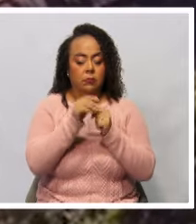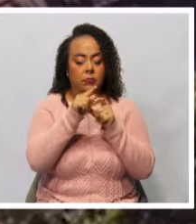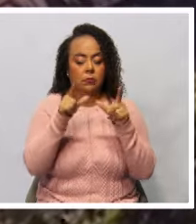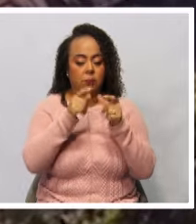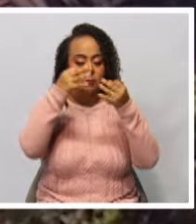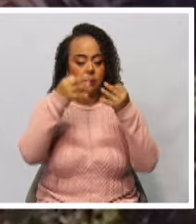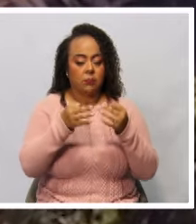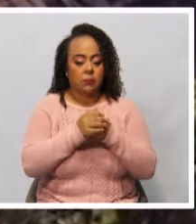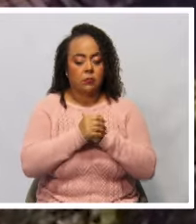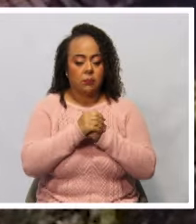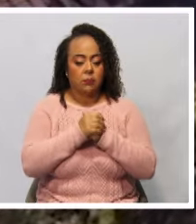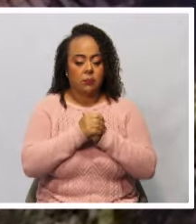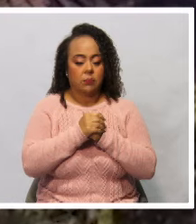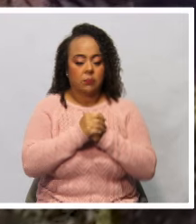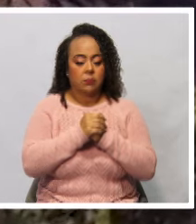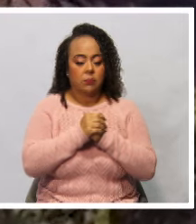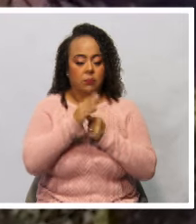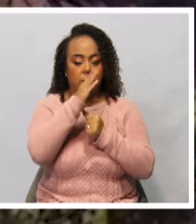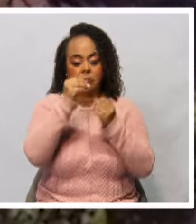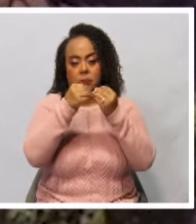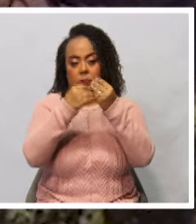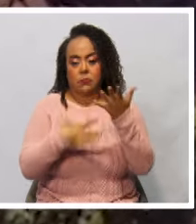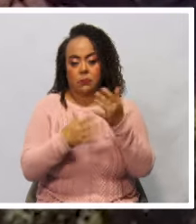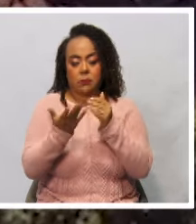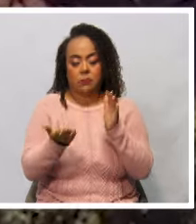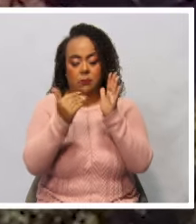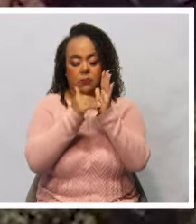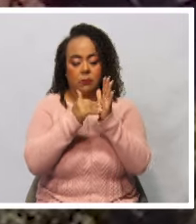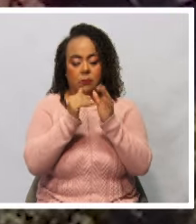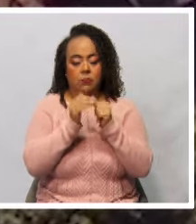ser el Cacique Iria. En fin, vuelve la